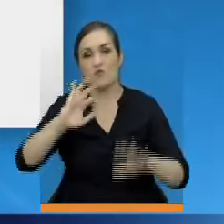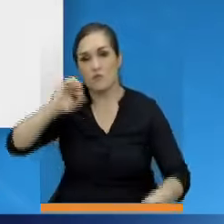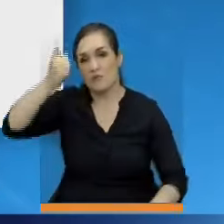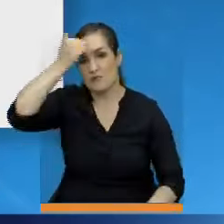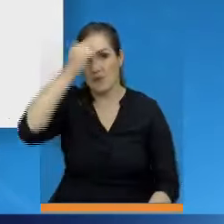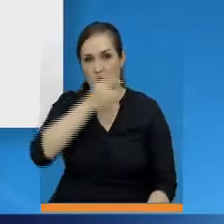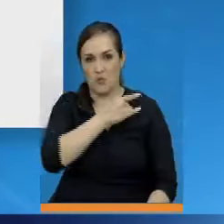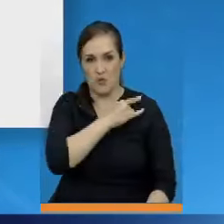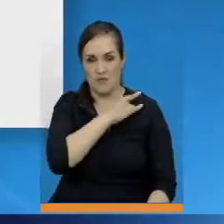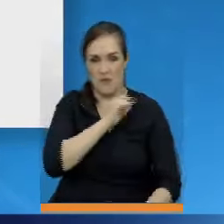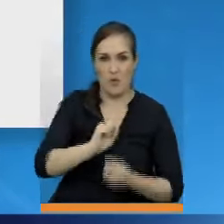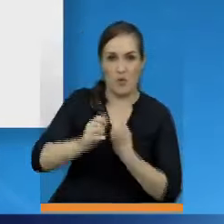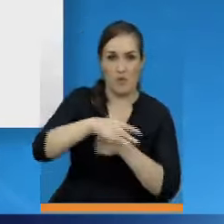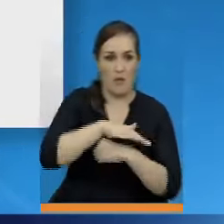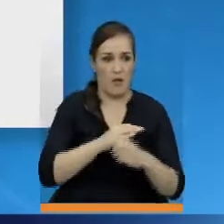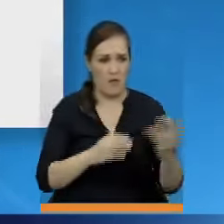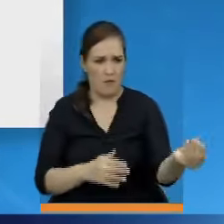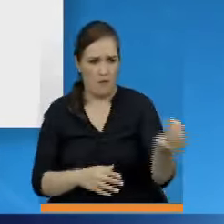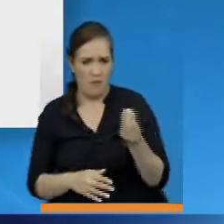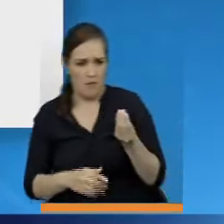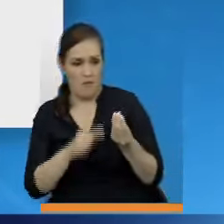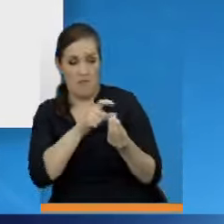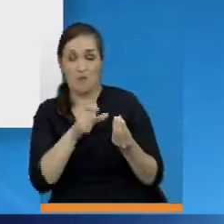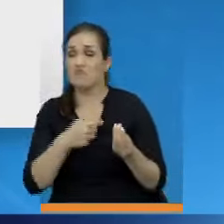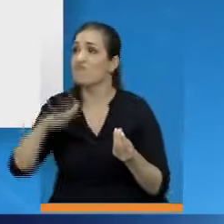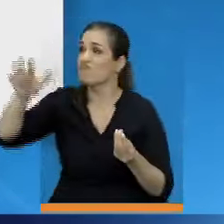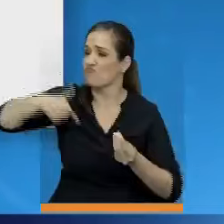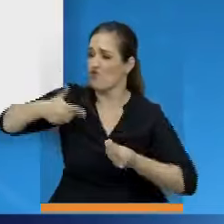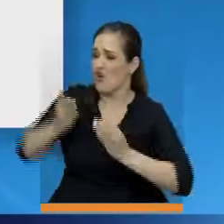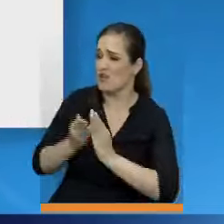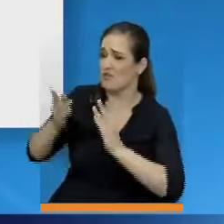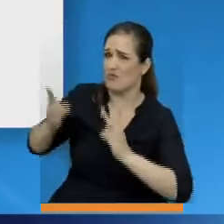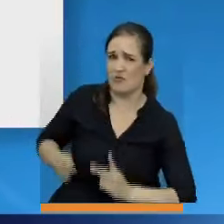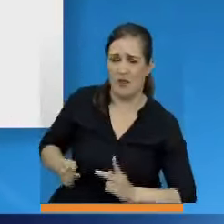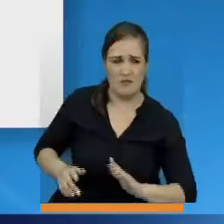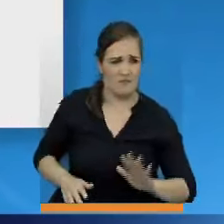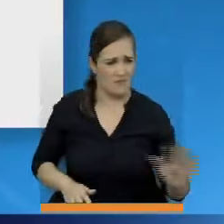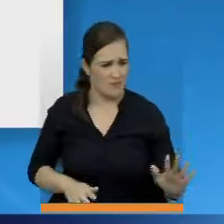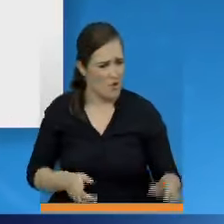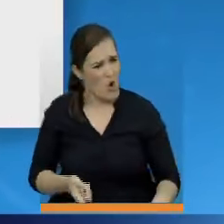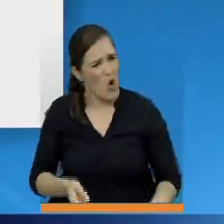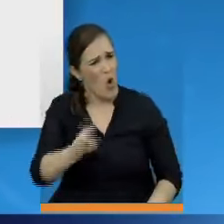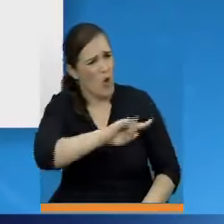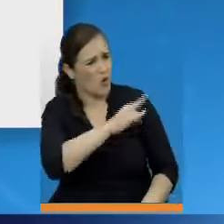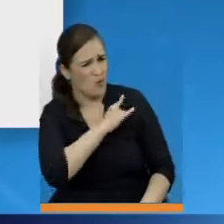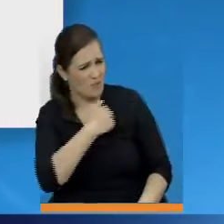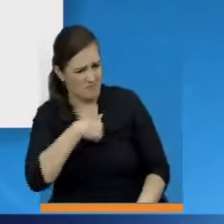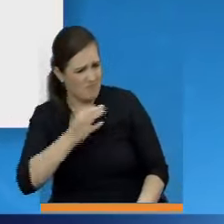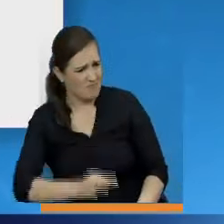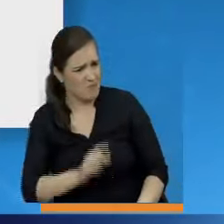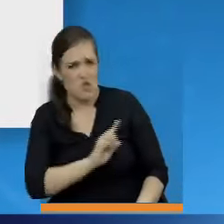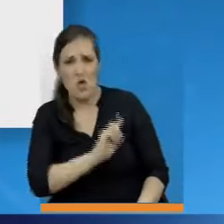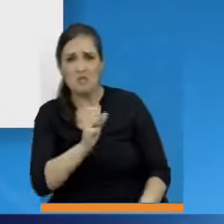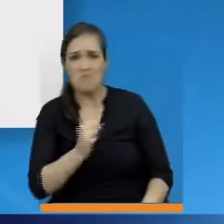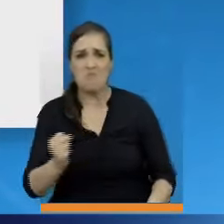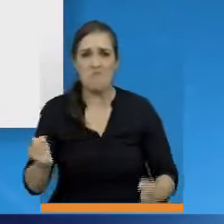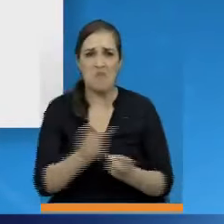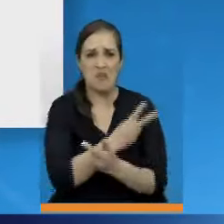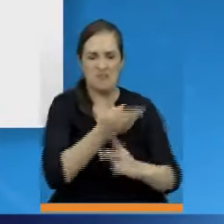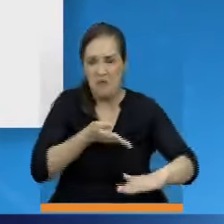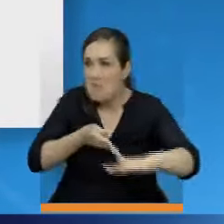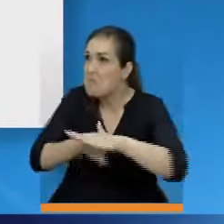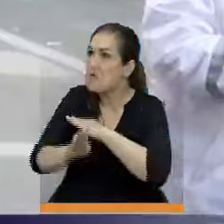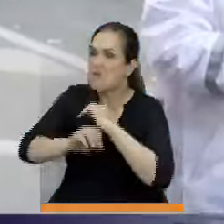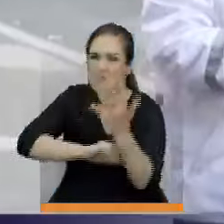principal, donde un grupo de personas, presuntos estudiantes de otras universidades, irrumpieron de manera violenta, realizando